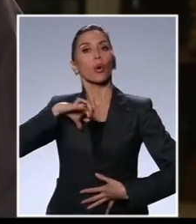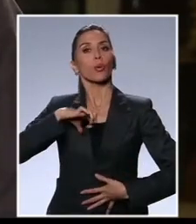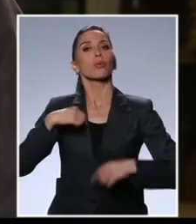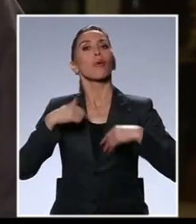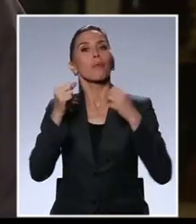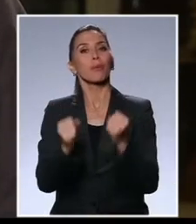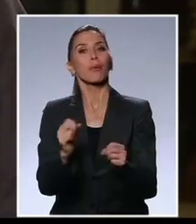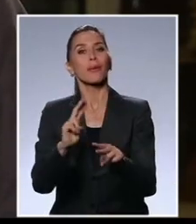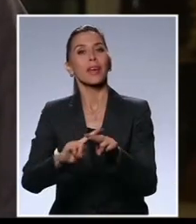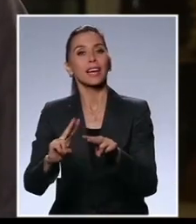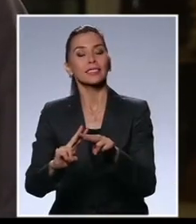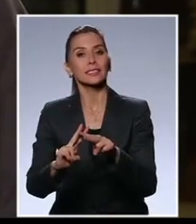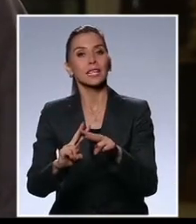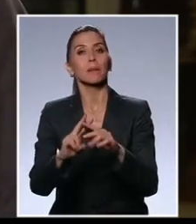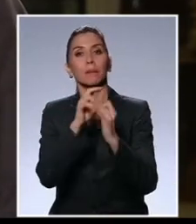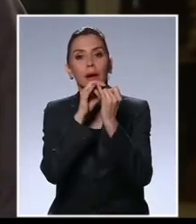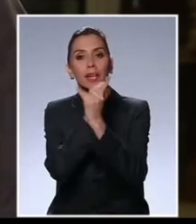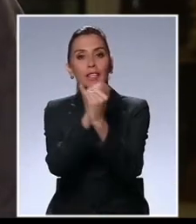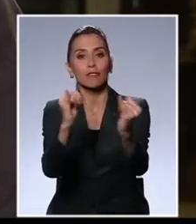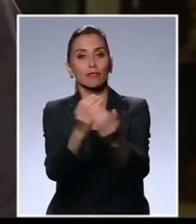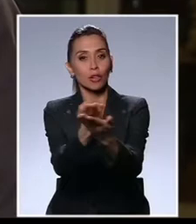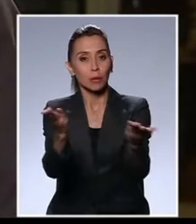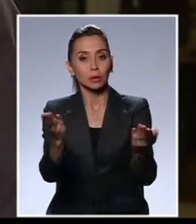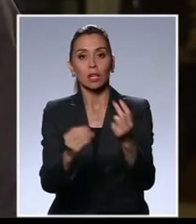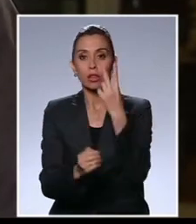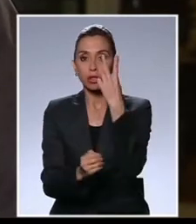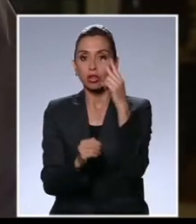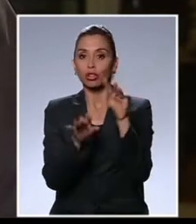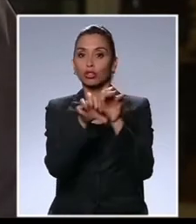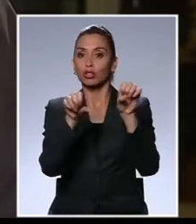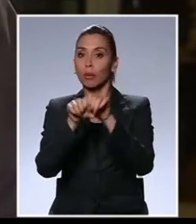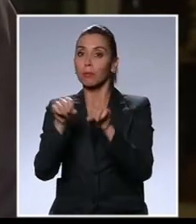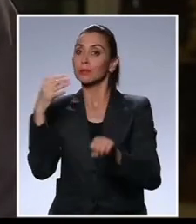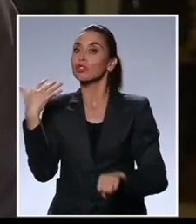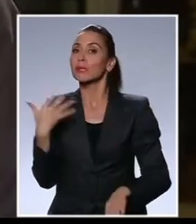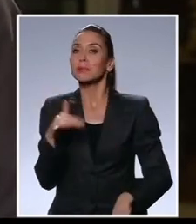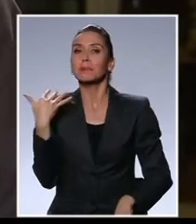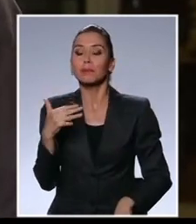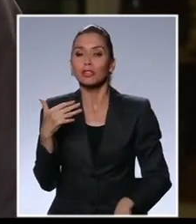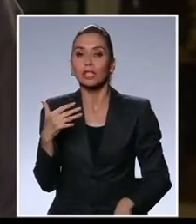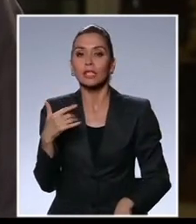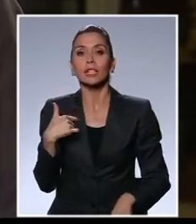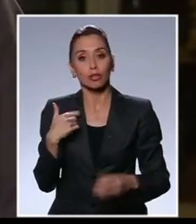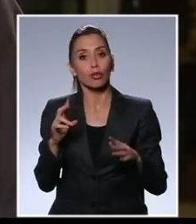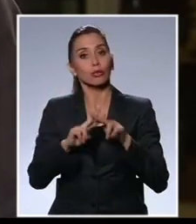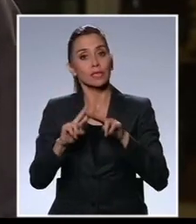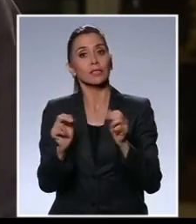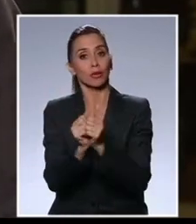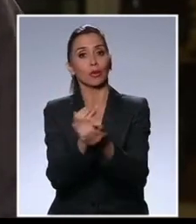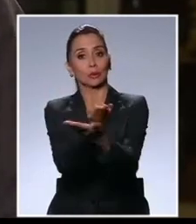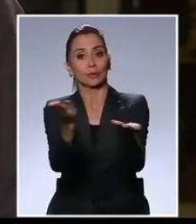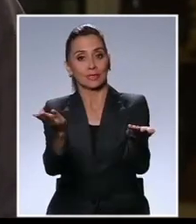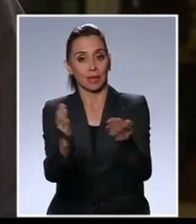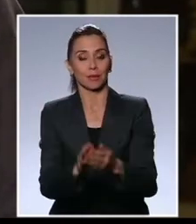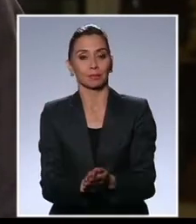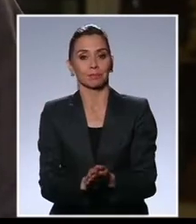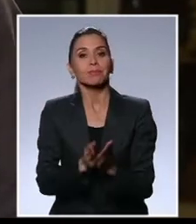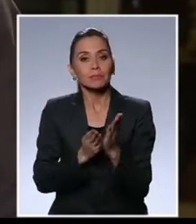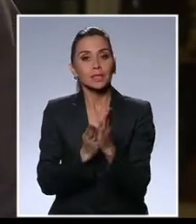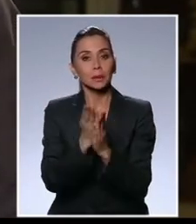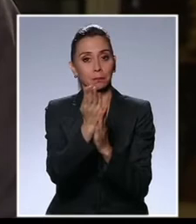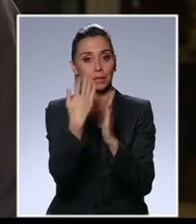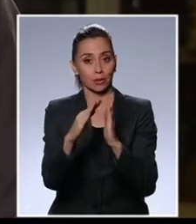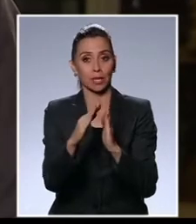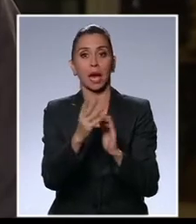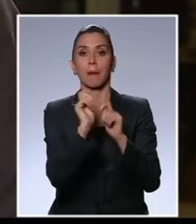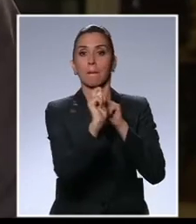poder hacerlo para darles cuenta de dos compromisos muy importantes que ha tomado con ustedes hemos comenzado a pagar